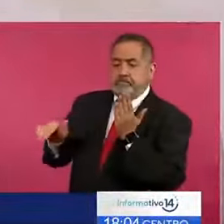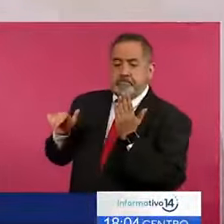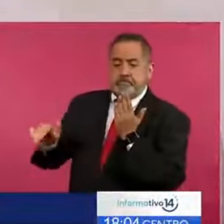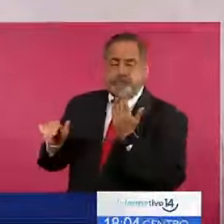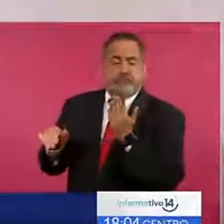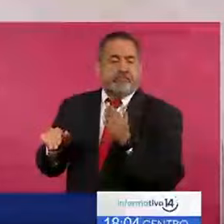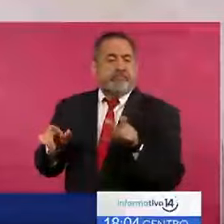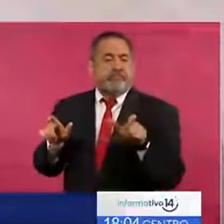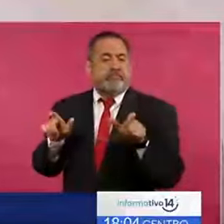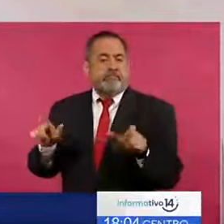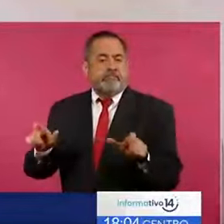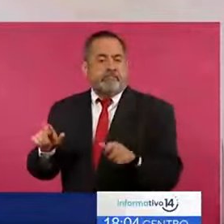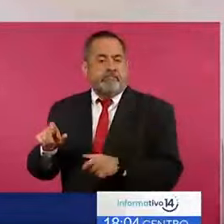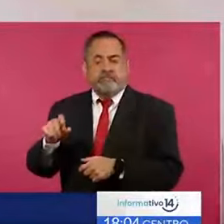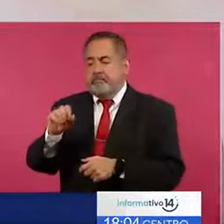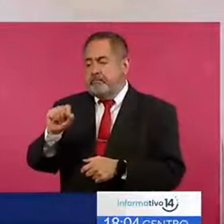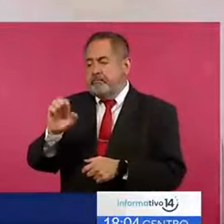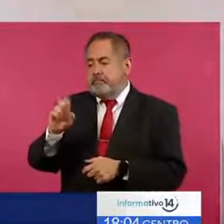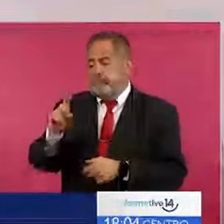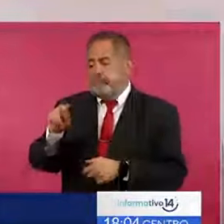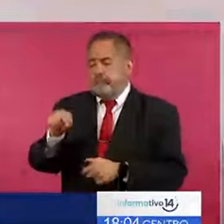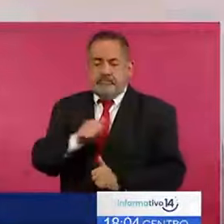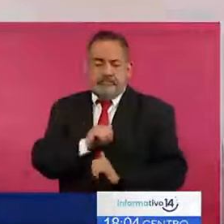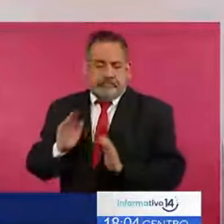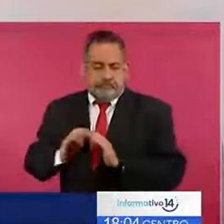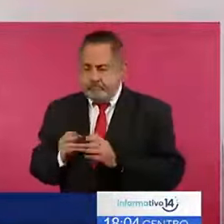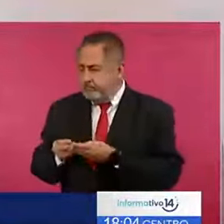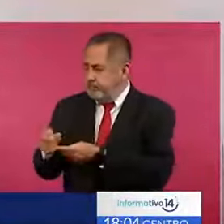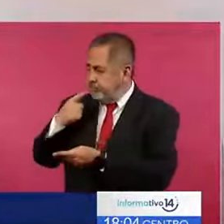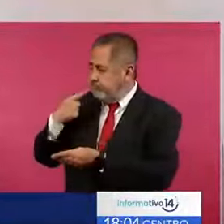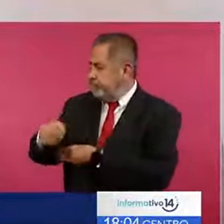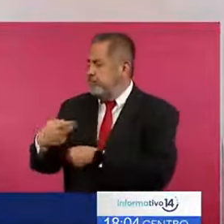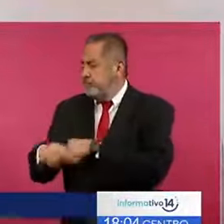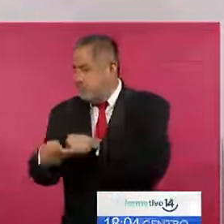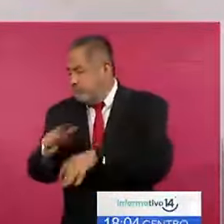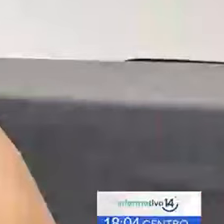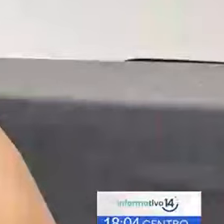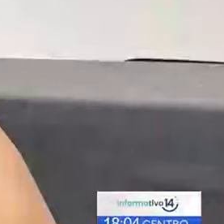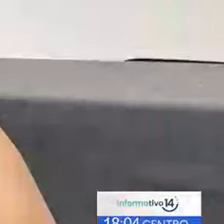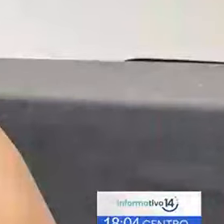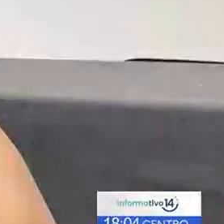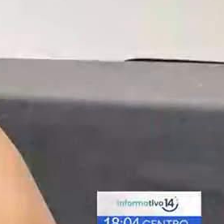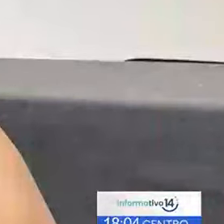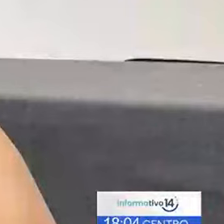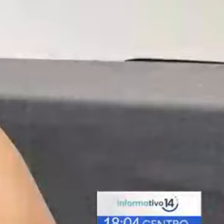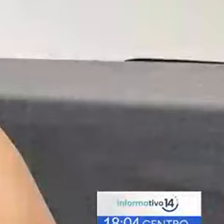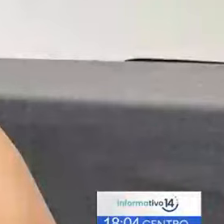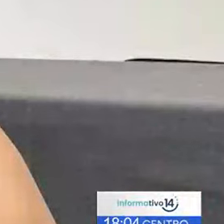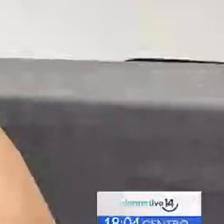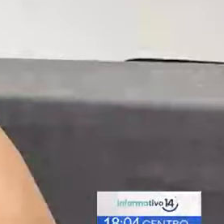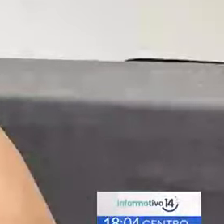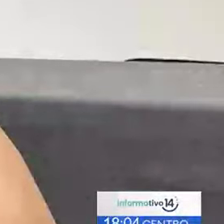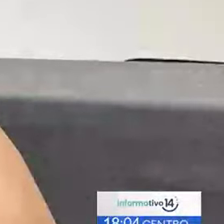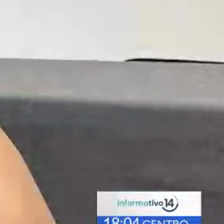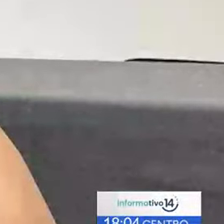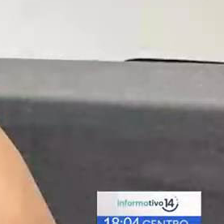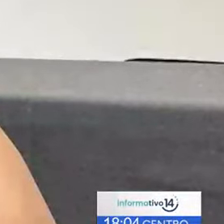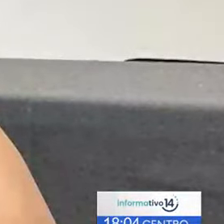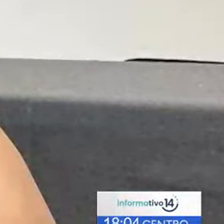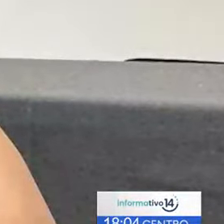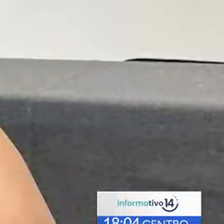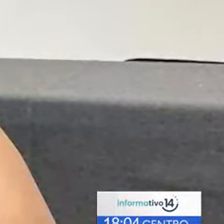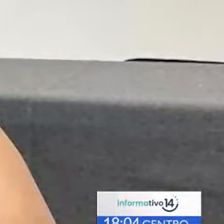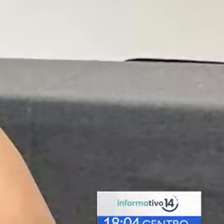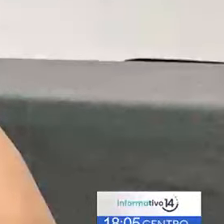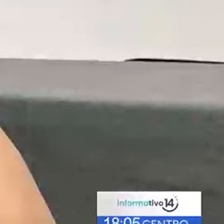quien valora el riesgo y define el nivel de protección que se requiere. Sin ofrecer mayor detalle, la presidenta del